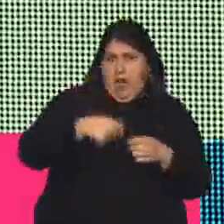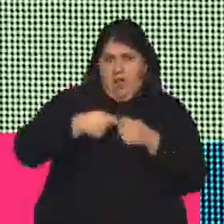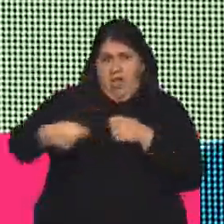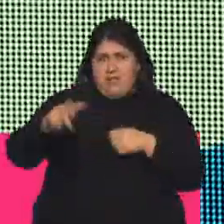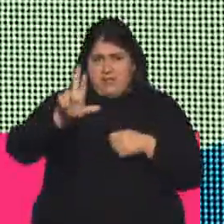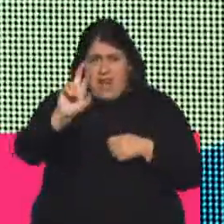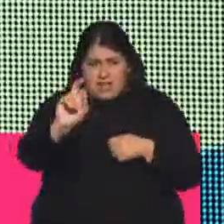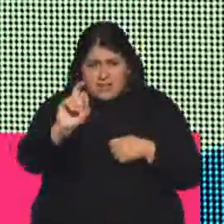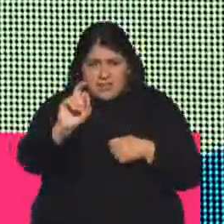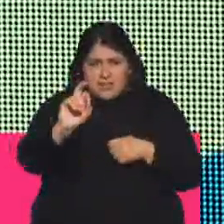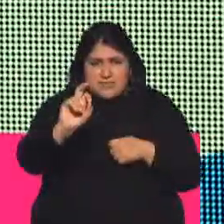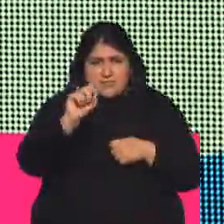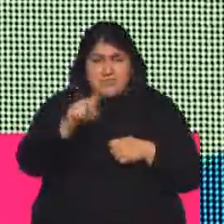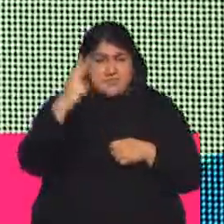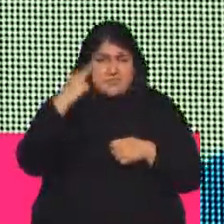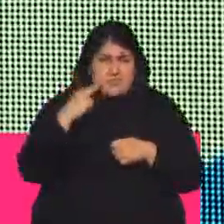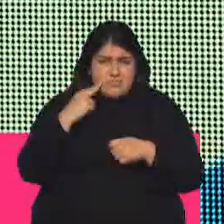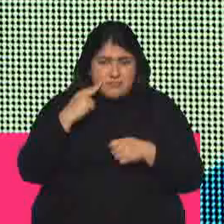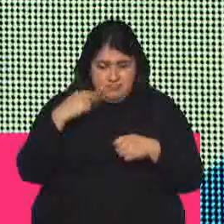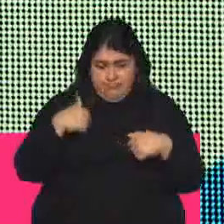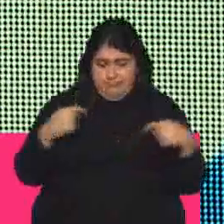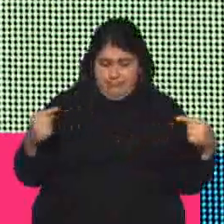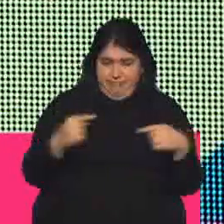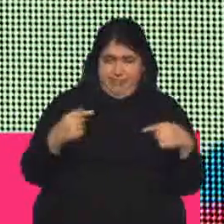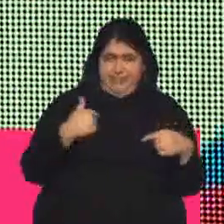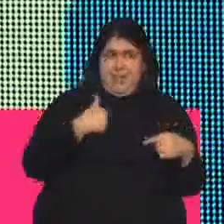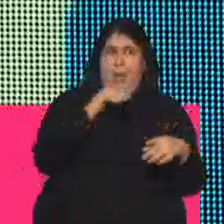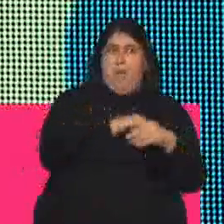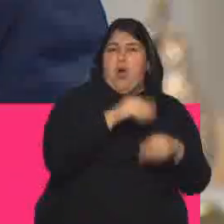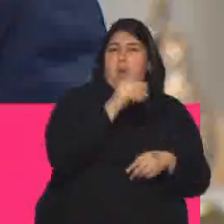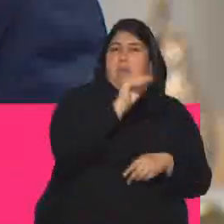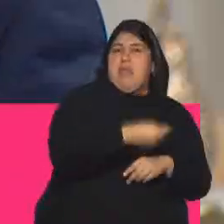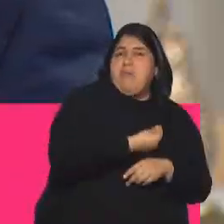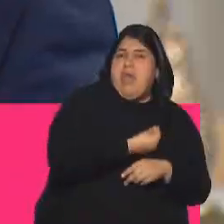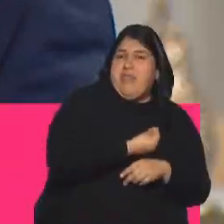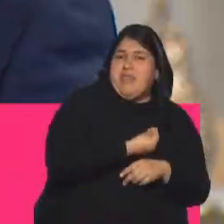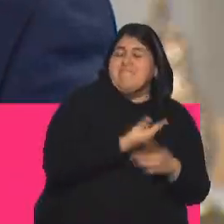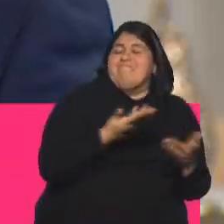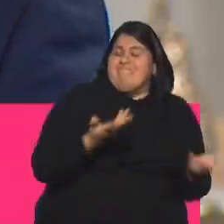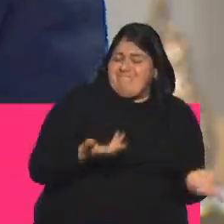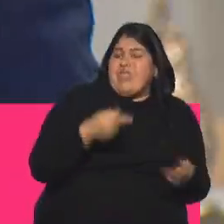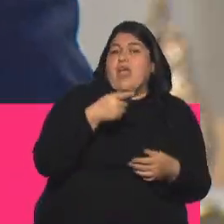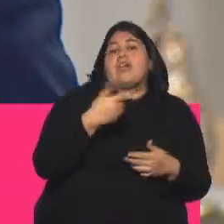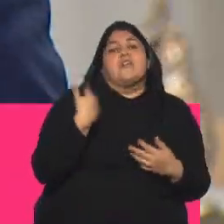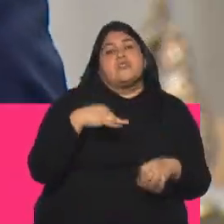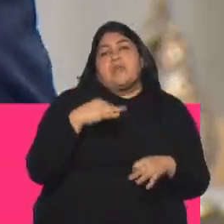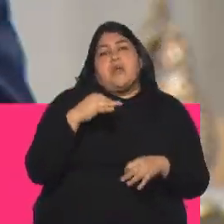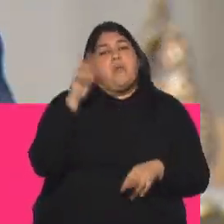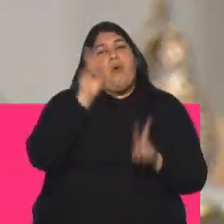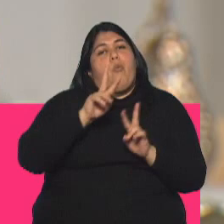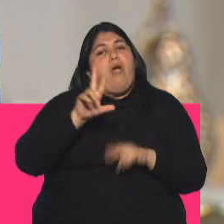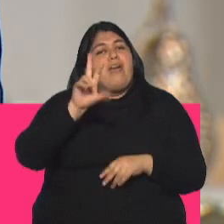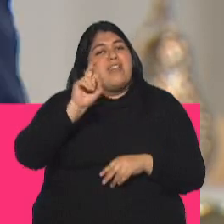30 la tasa es 29, salgo perdiendo, ¿no? Claro. Pero es muy conveniente, está claro, que hacer algo en 30 cuotas, ¿no?